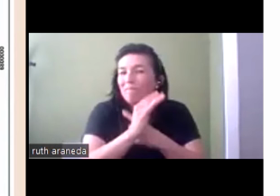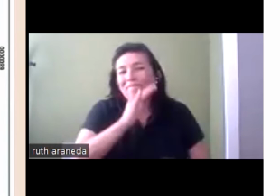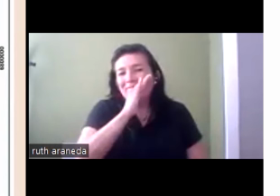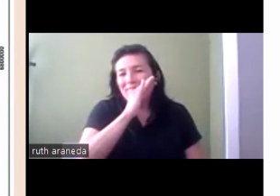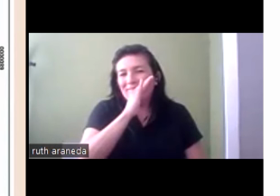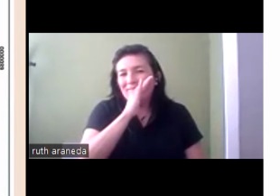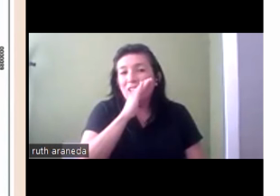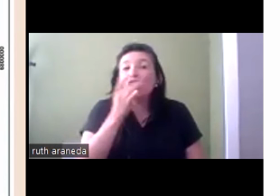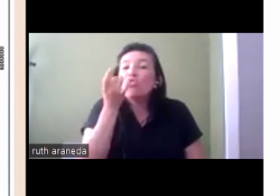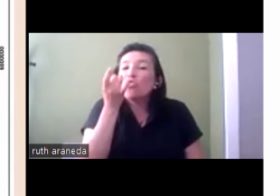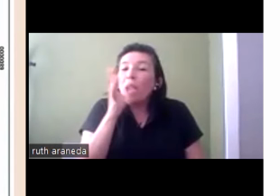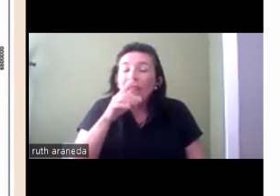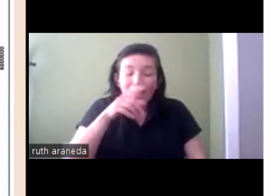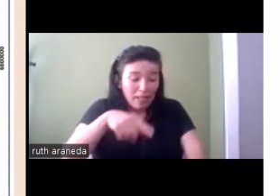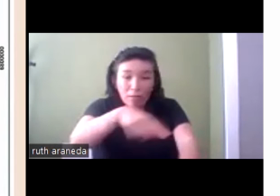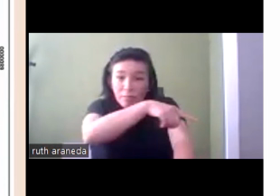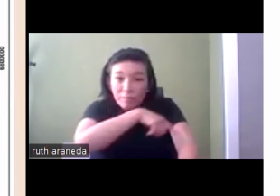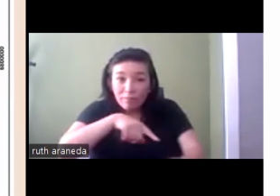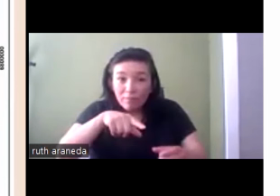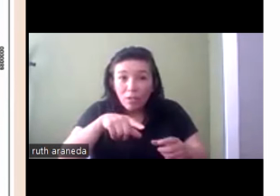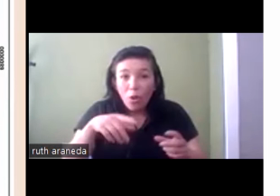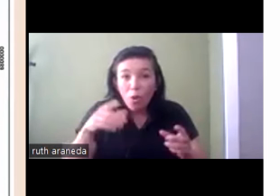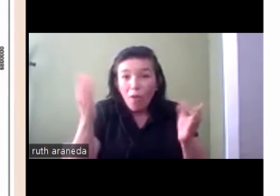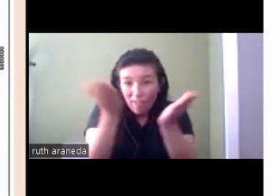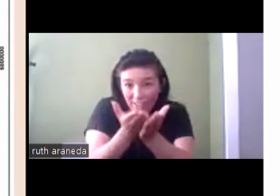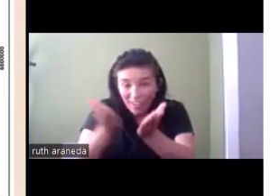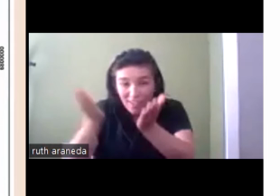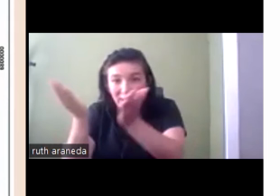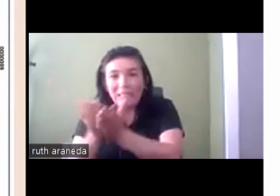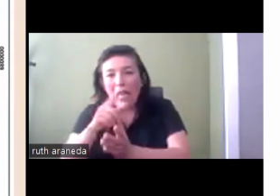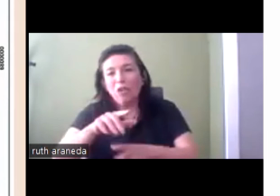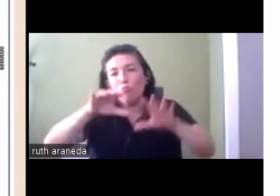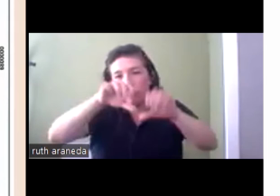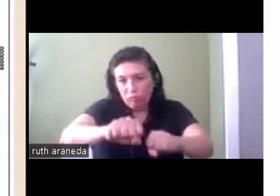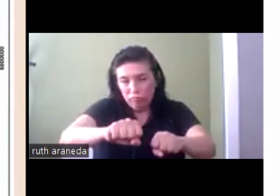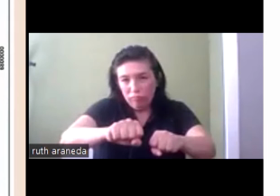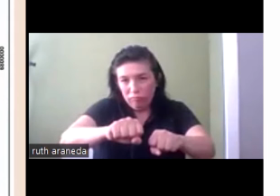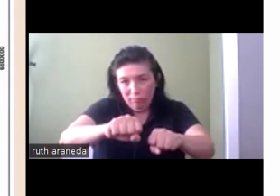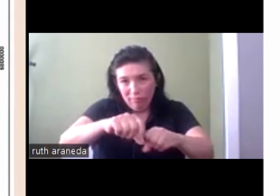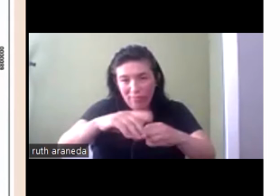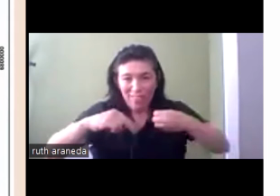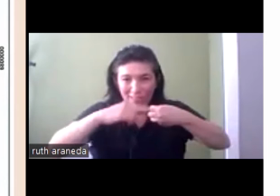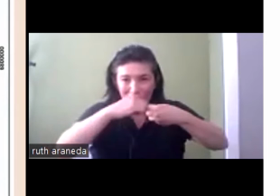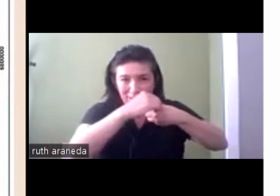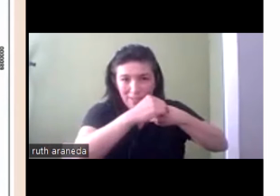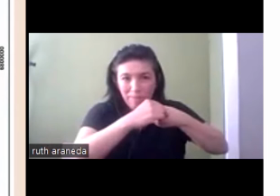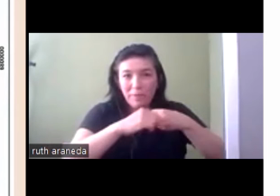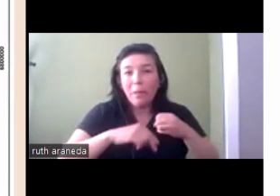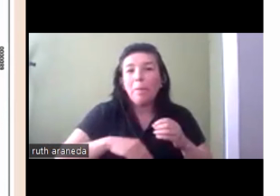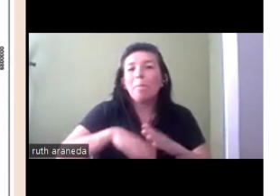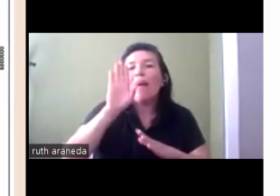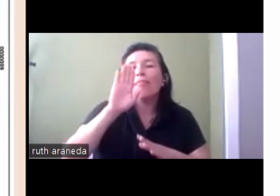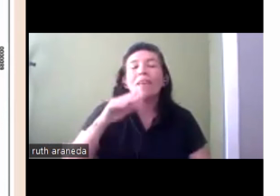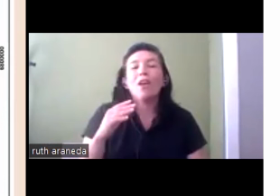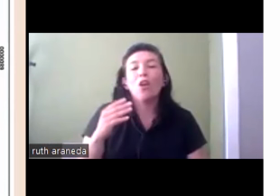de que al menos estas zonas sí fueron ocupadas por ellos. Principalmente, sobre todo, la región de Coquimbo,